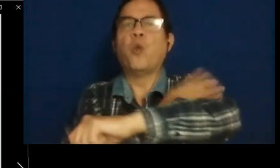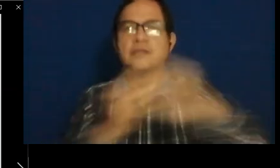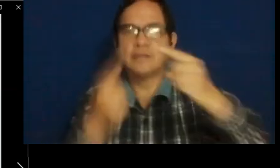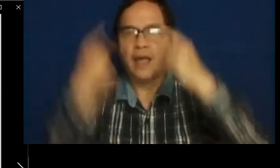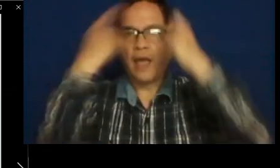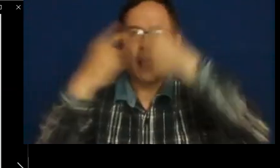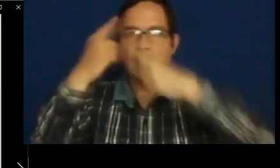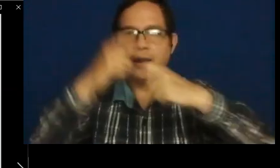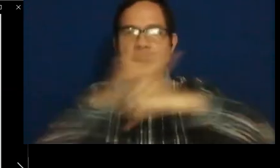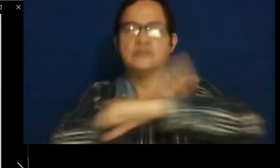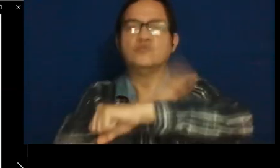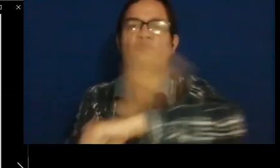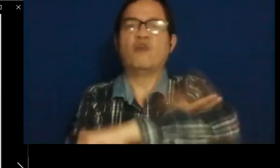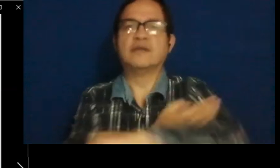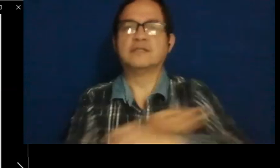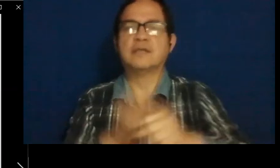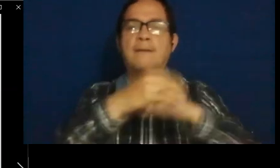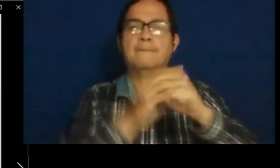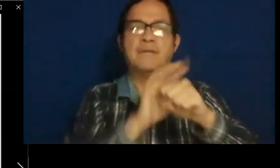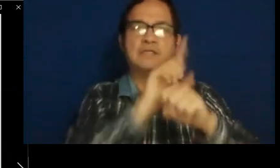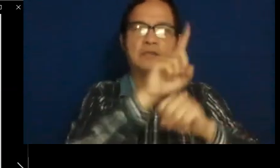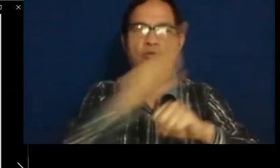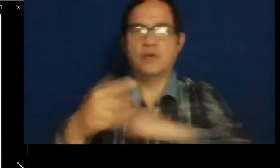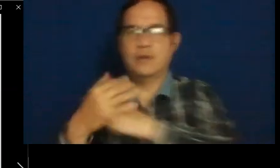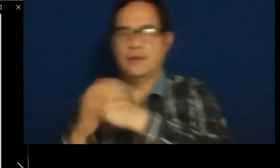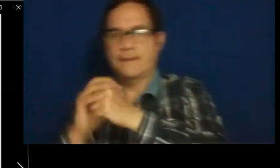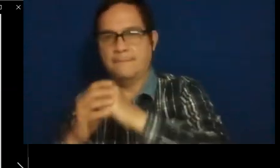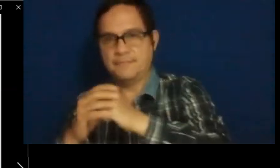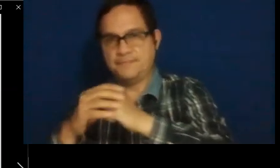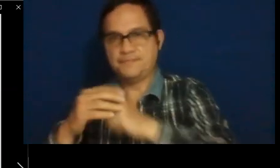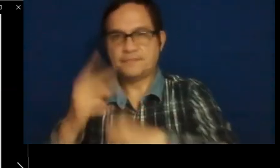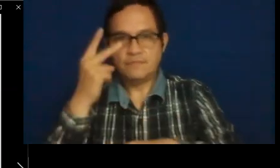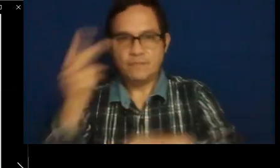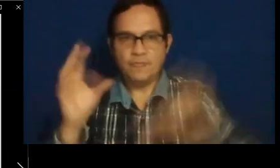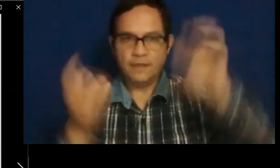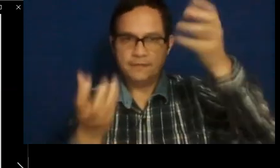fuerzas para la masa 1 y el análisis para la masa 2, ¿vale?